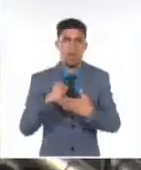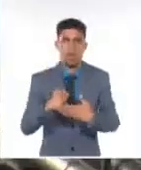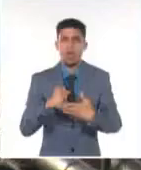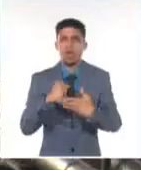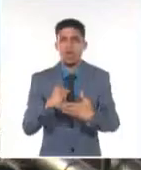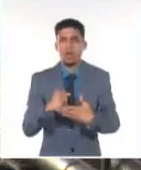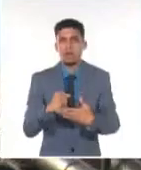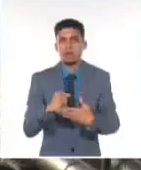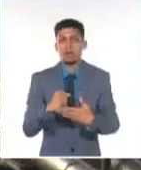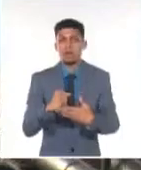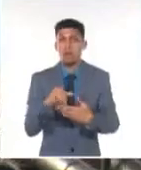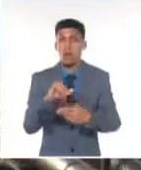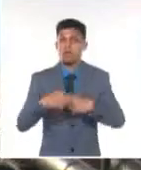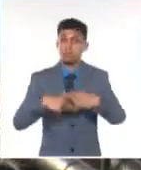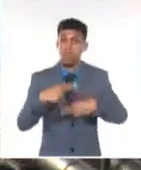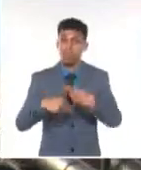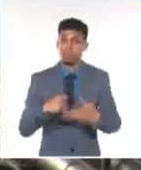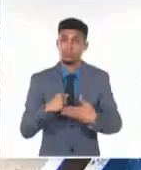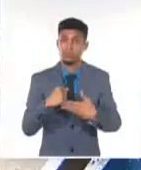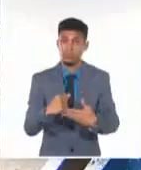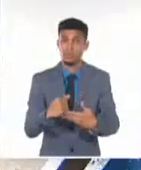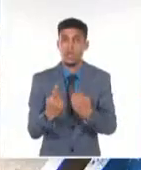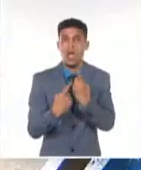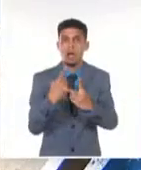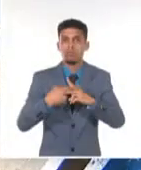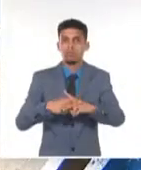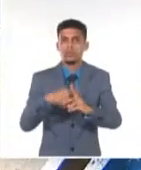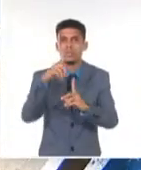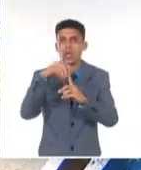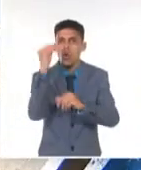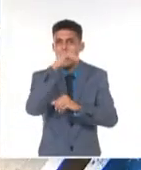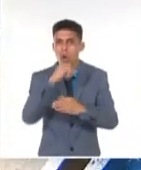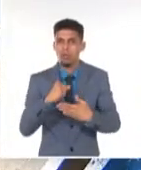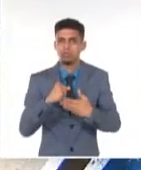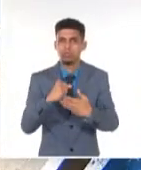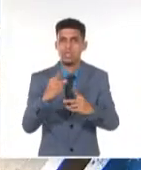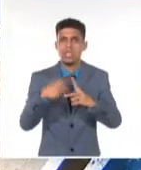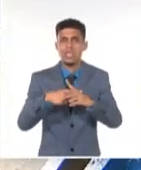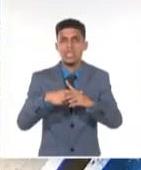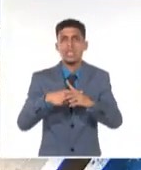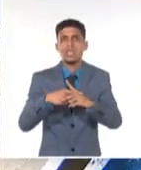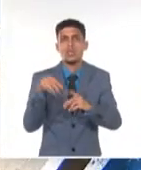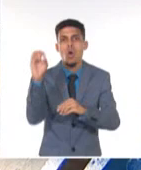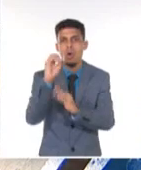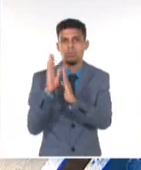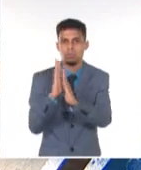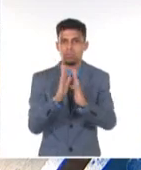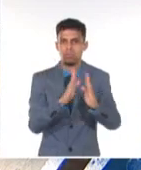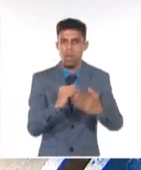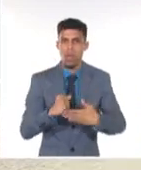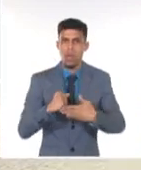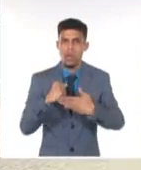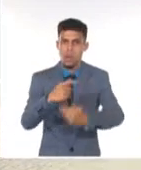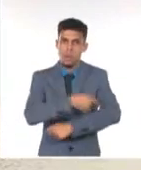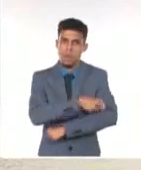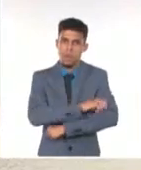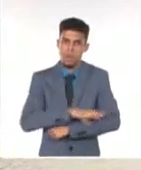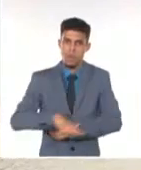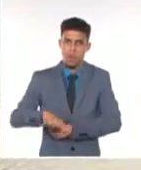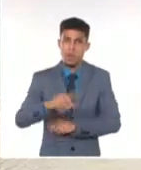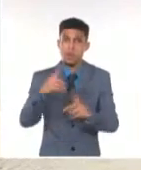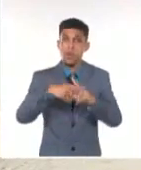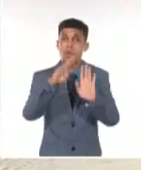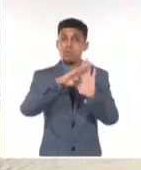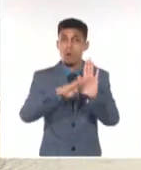fabricar y aportar soluciones tecnológicas y de logísticas en beneficio del Programa